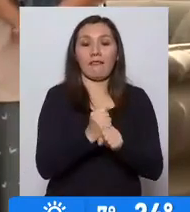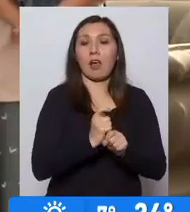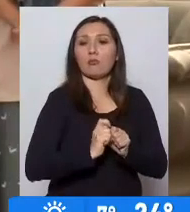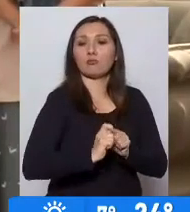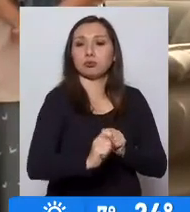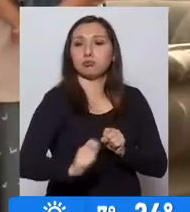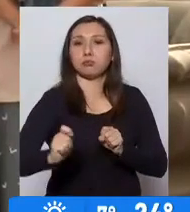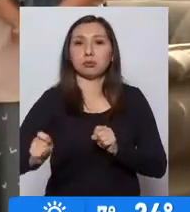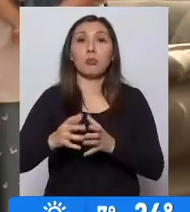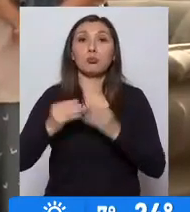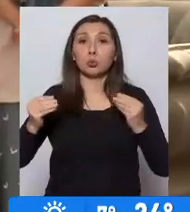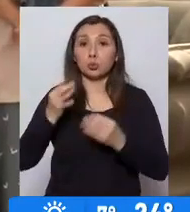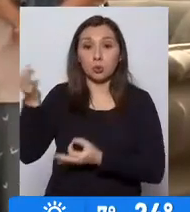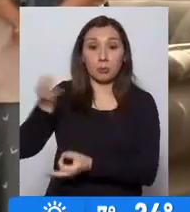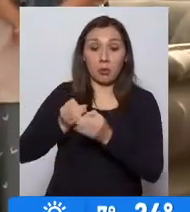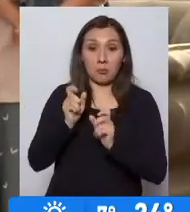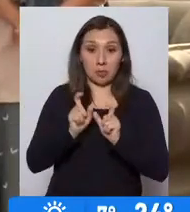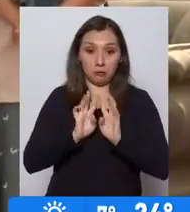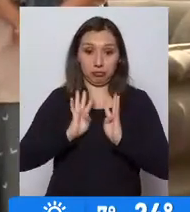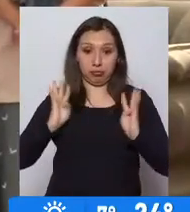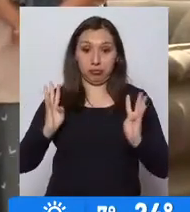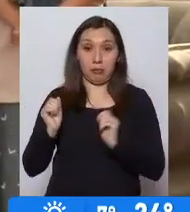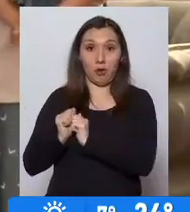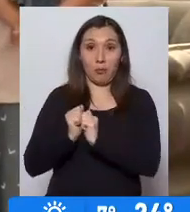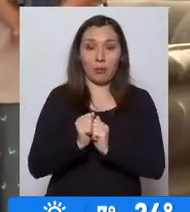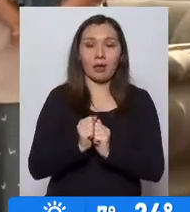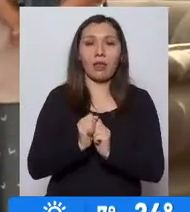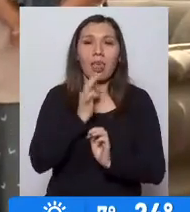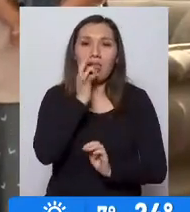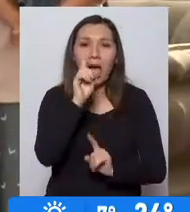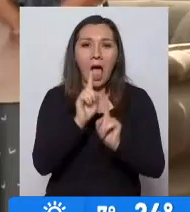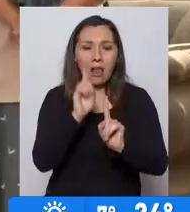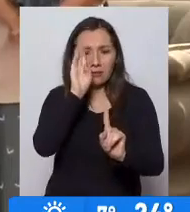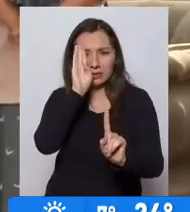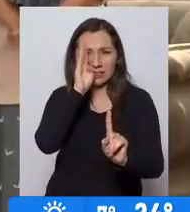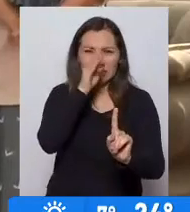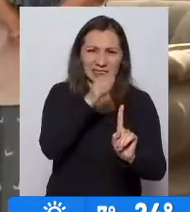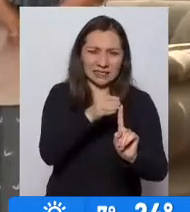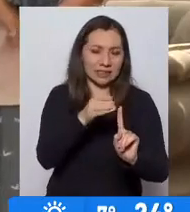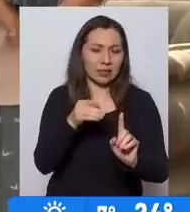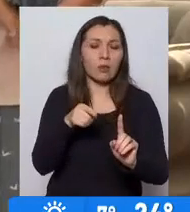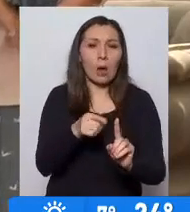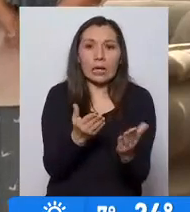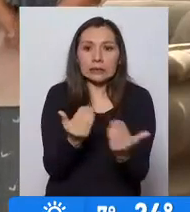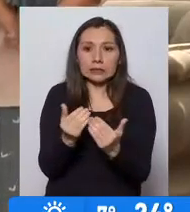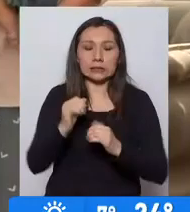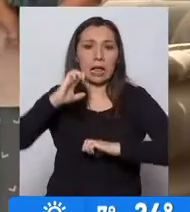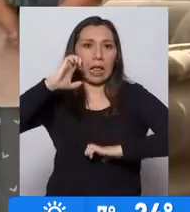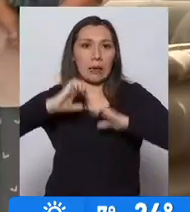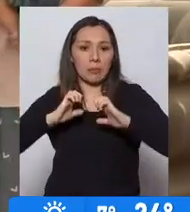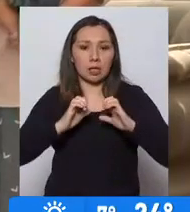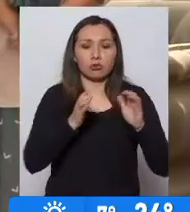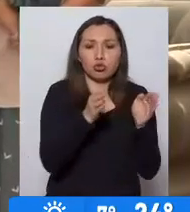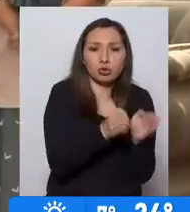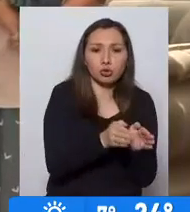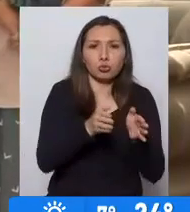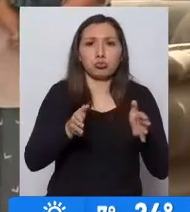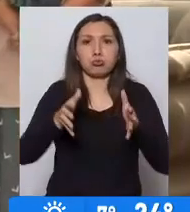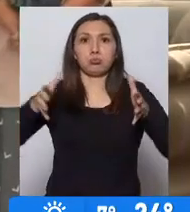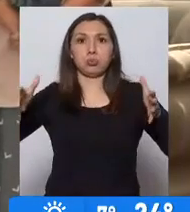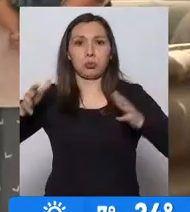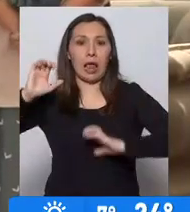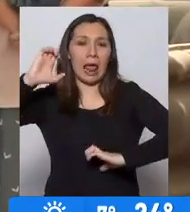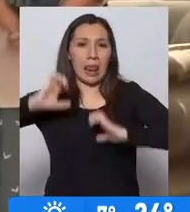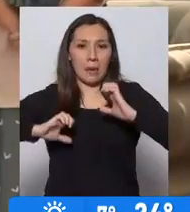como lo han dicho muchos de los que me acompañan, algo que va directo a la vena de las necesidades de las micro, pequeñas y